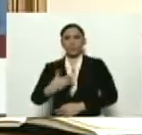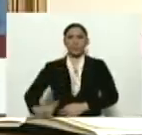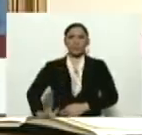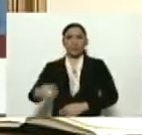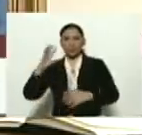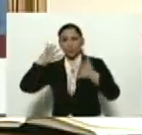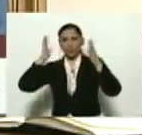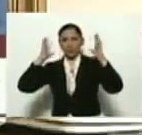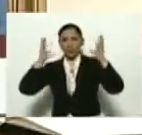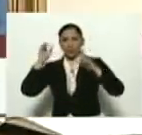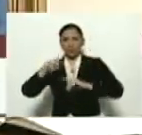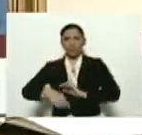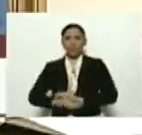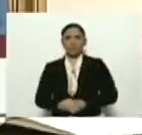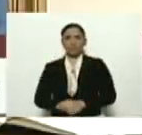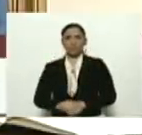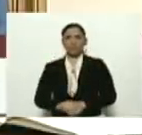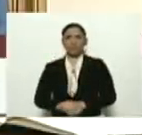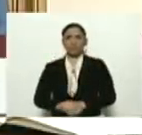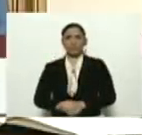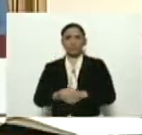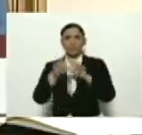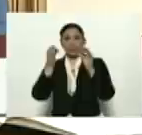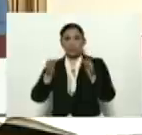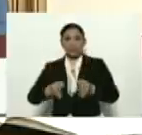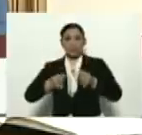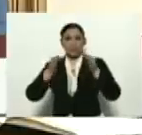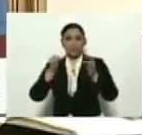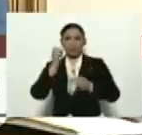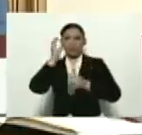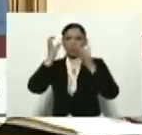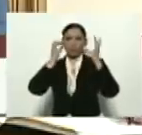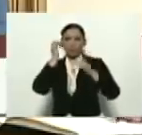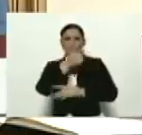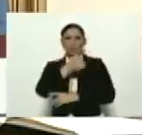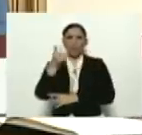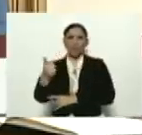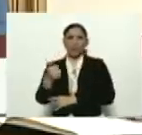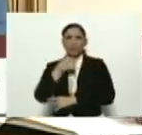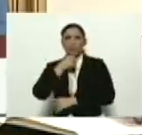Díaz-Canel y que seguramente van a surgir de cada intervención.